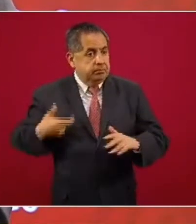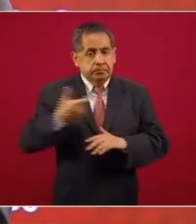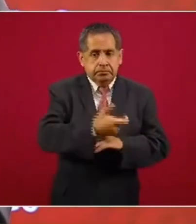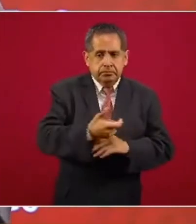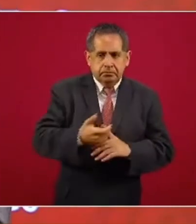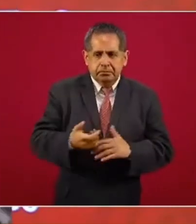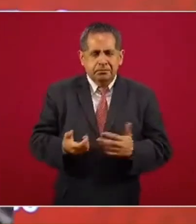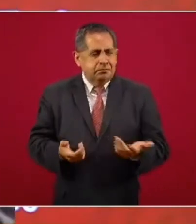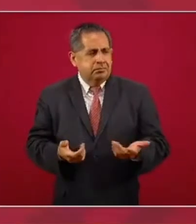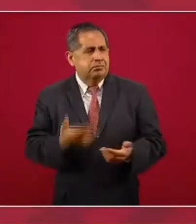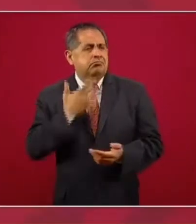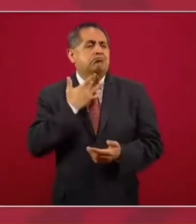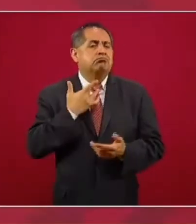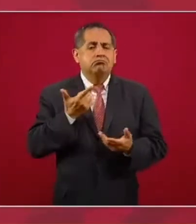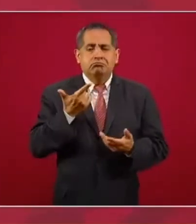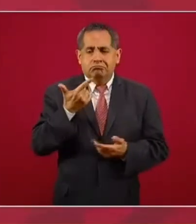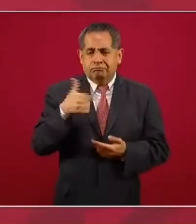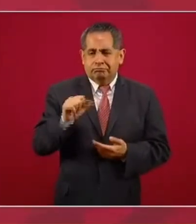por el gas